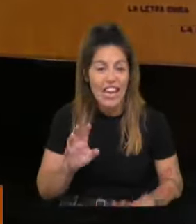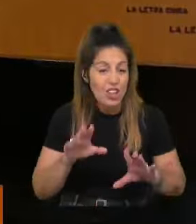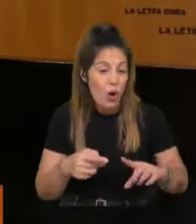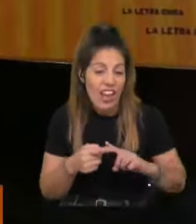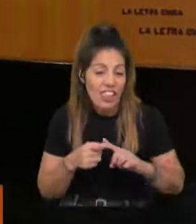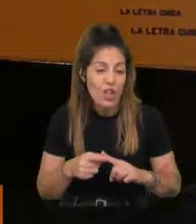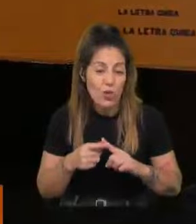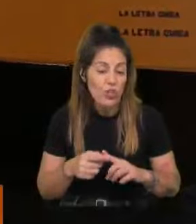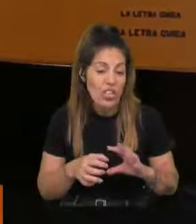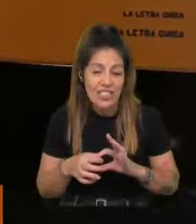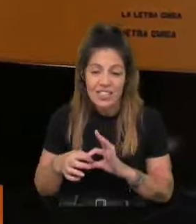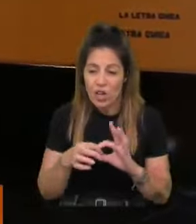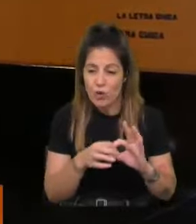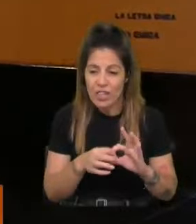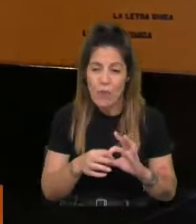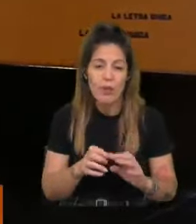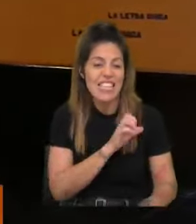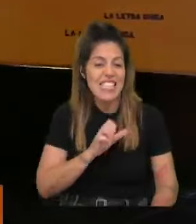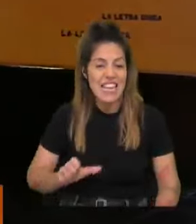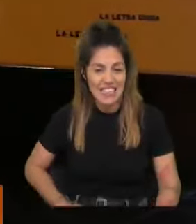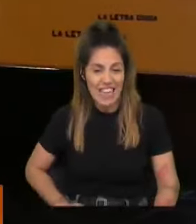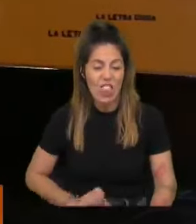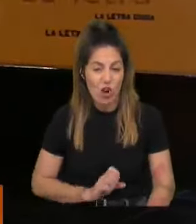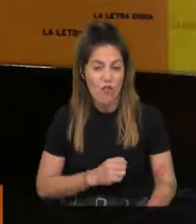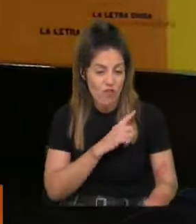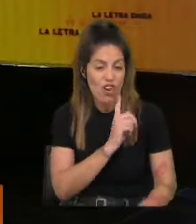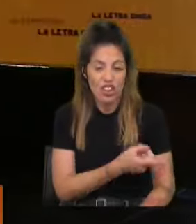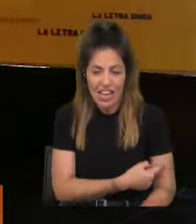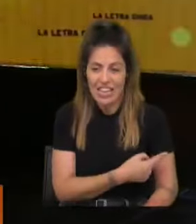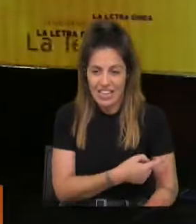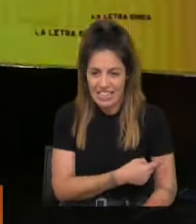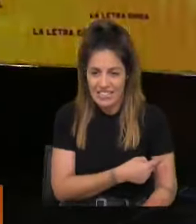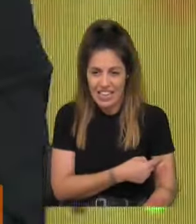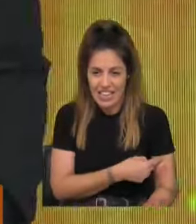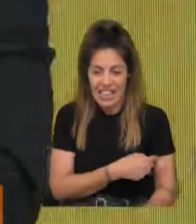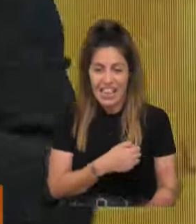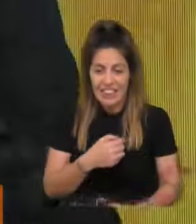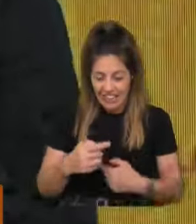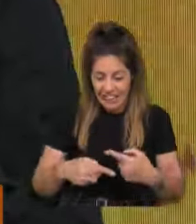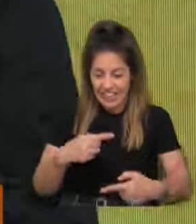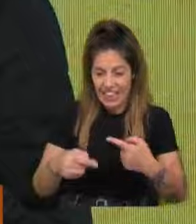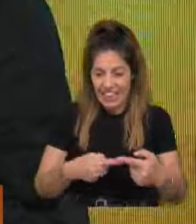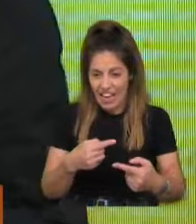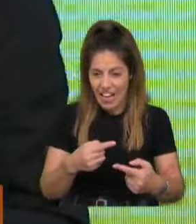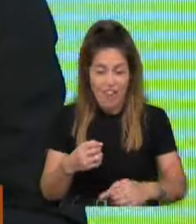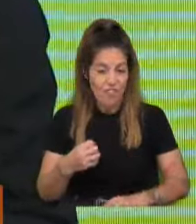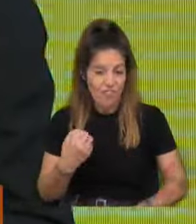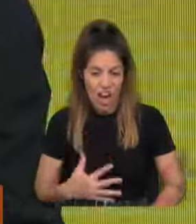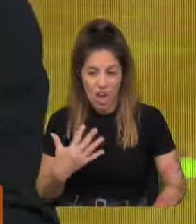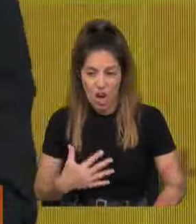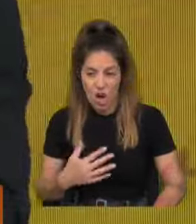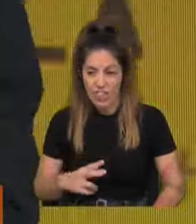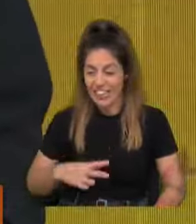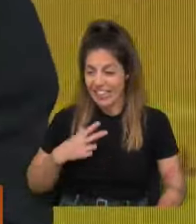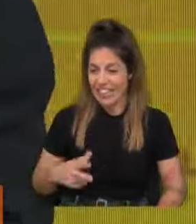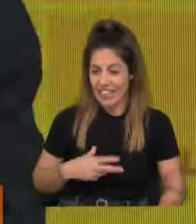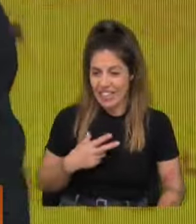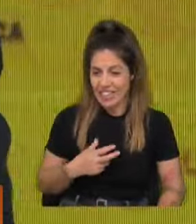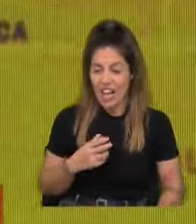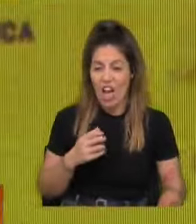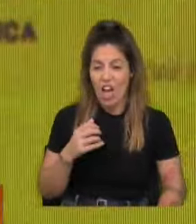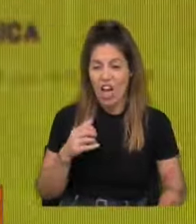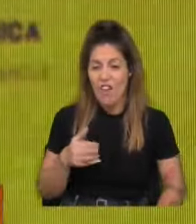si el estado fortalece la capacidad de apropiarse de la generación de valor y de riqueza va a tener más espalda financiera Para qué para hacer políticas